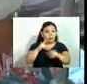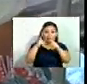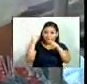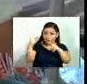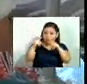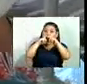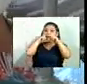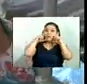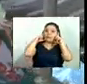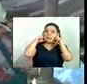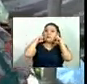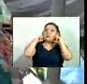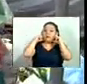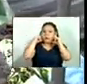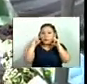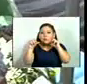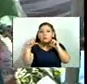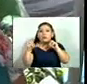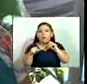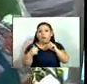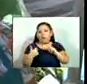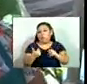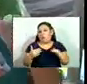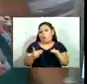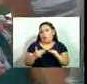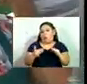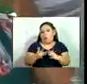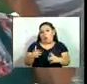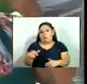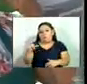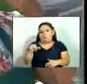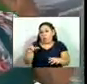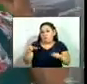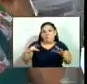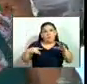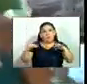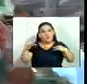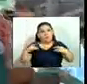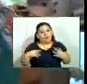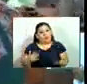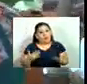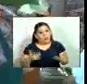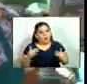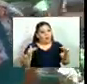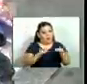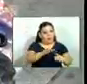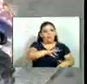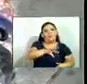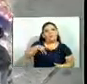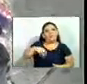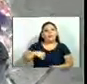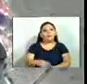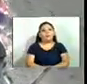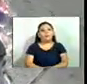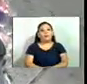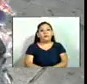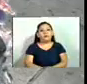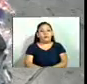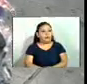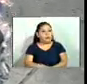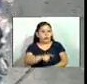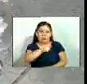estamos mal, porque nosotros mismos los andamos haciendo el mal y a nuestra familia también. Es que son bastante